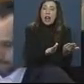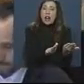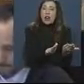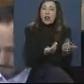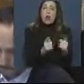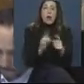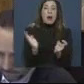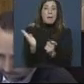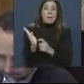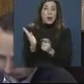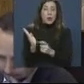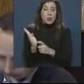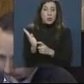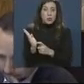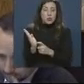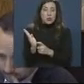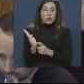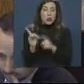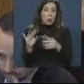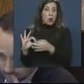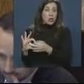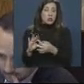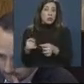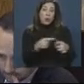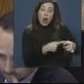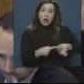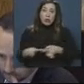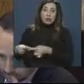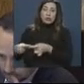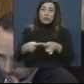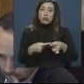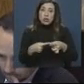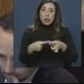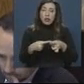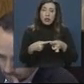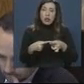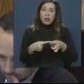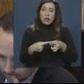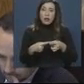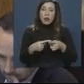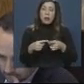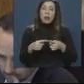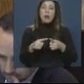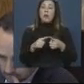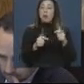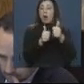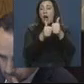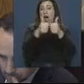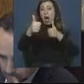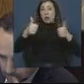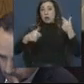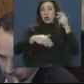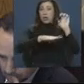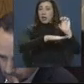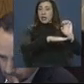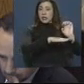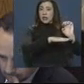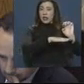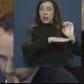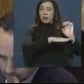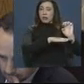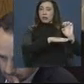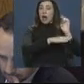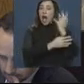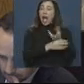su producción. Y por lo mismo la sociedad, a través de sus autoridades, del Estado,